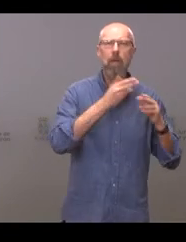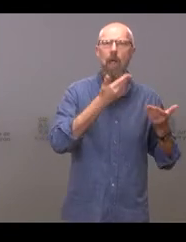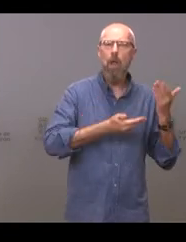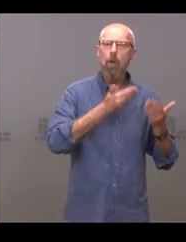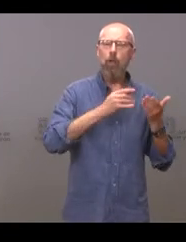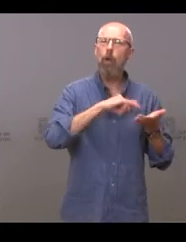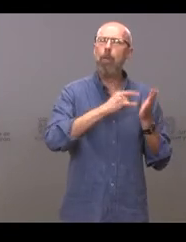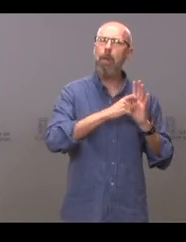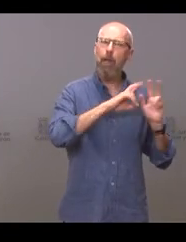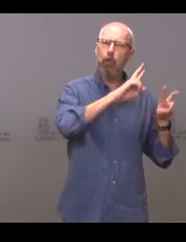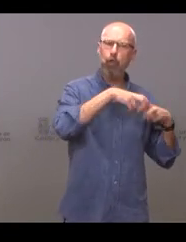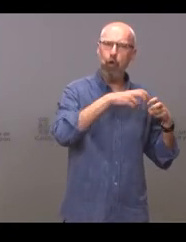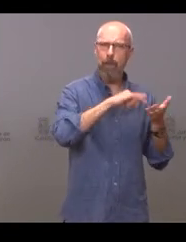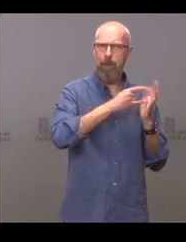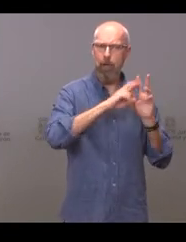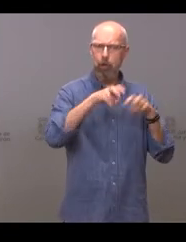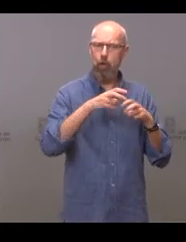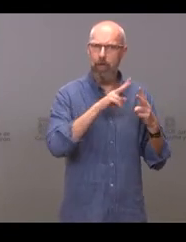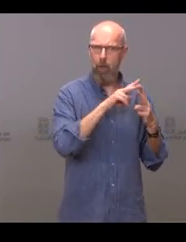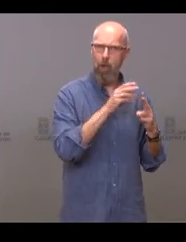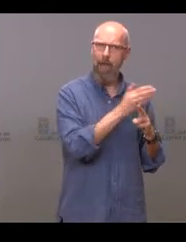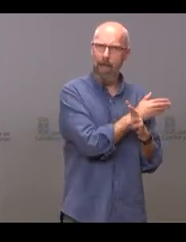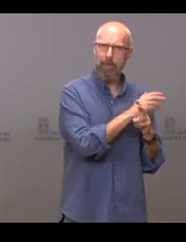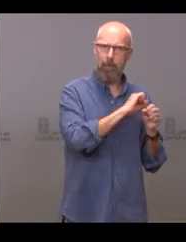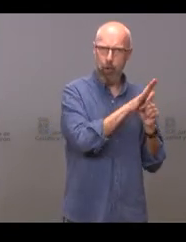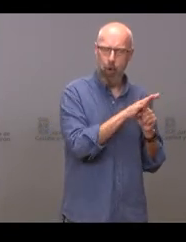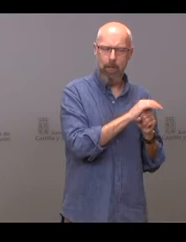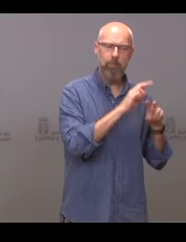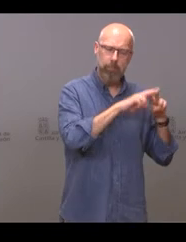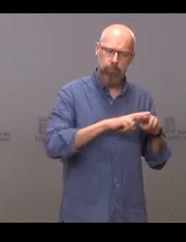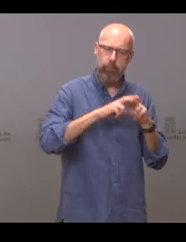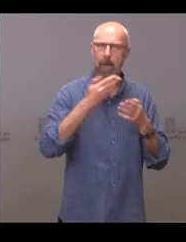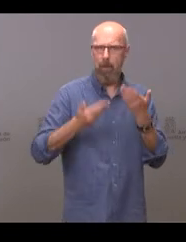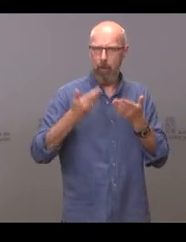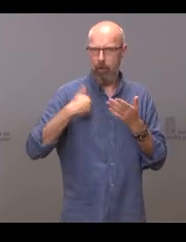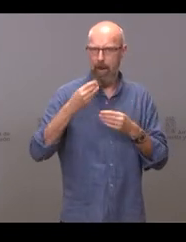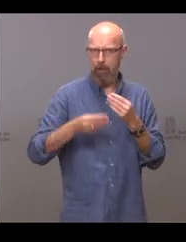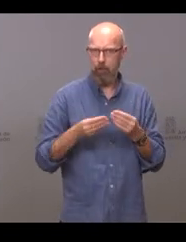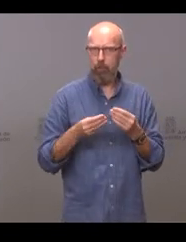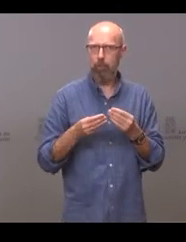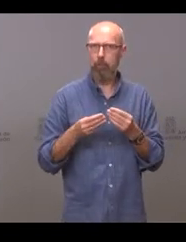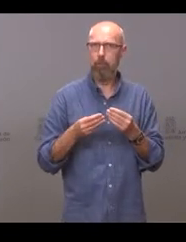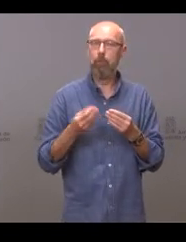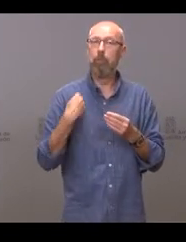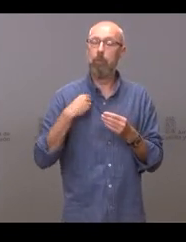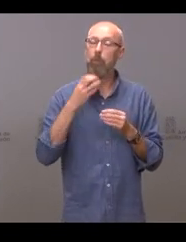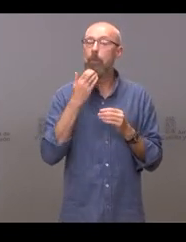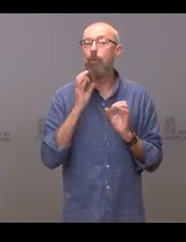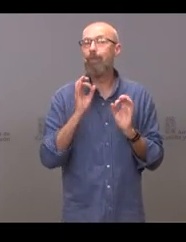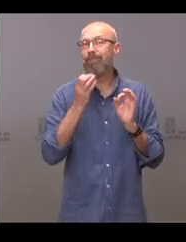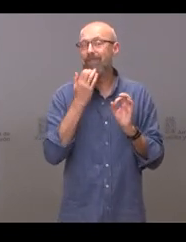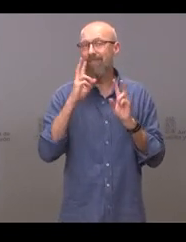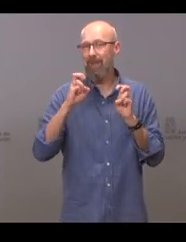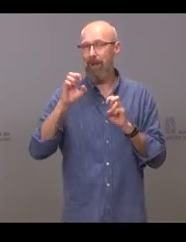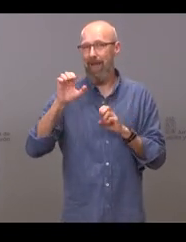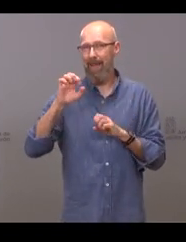choque firmados como consecuencia del cobi 19 y que eso sobre todo referente al tema de los entes nos ha servido